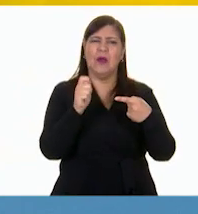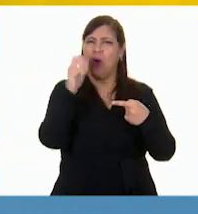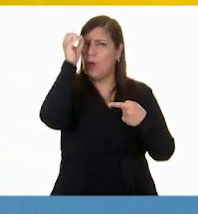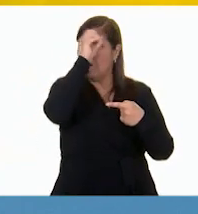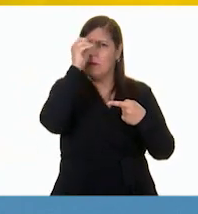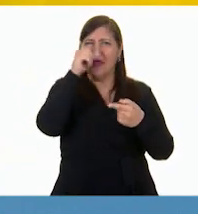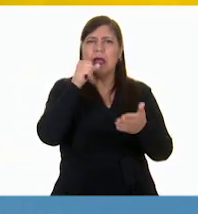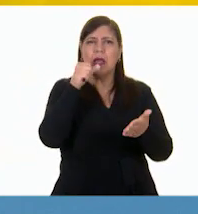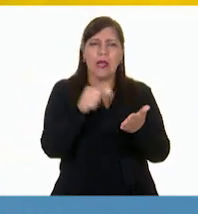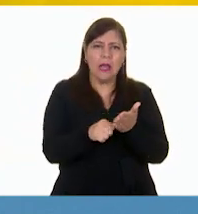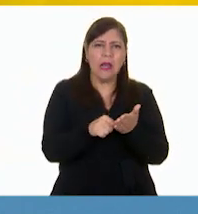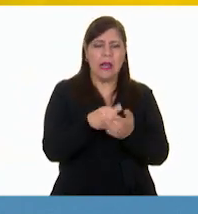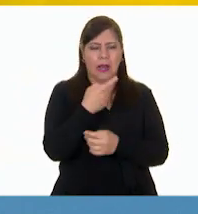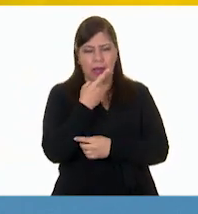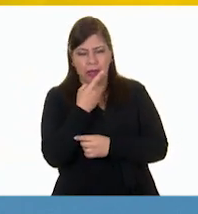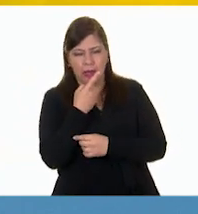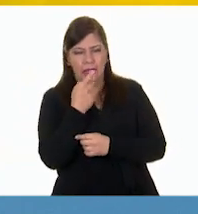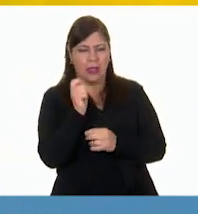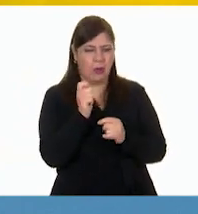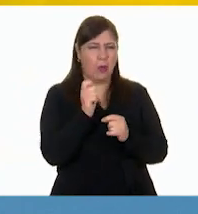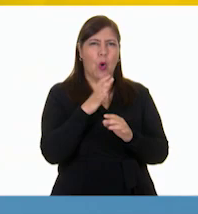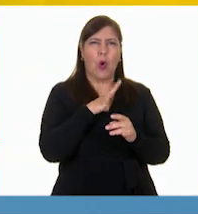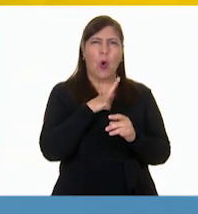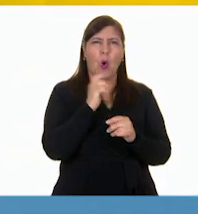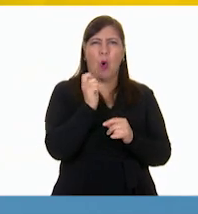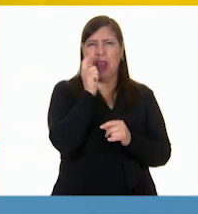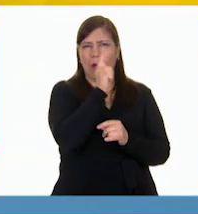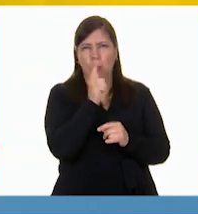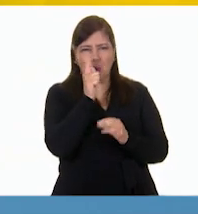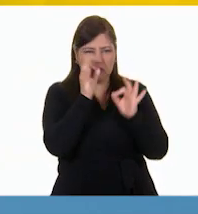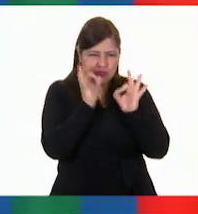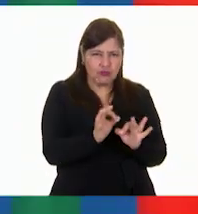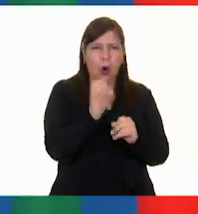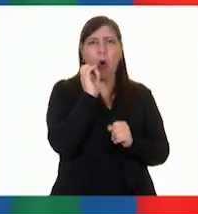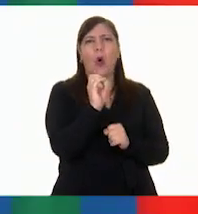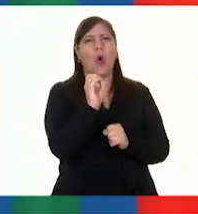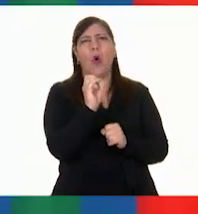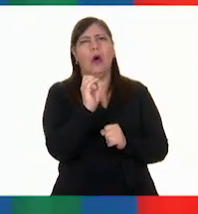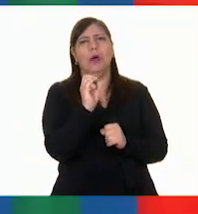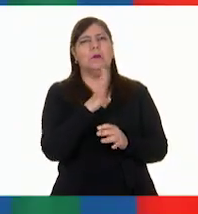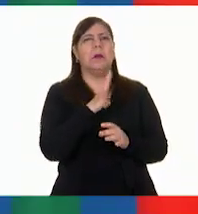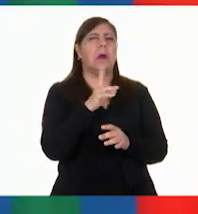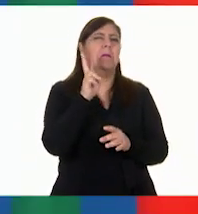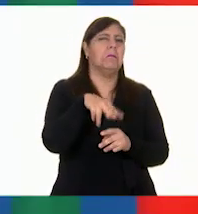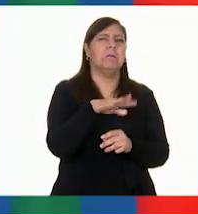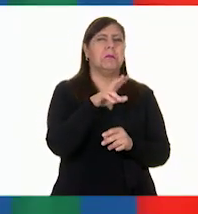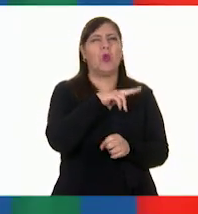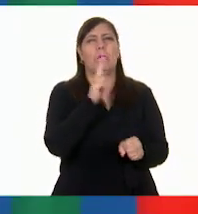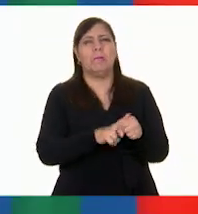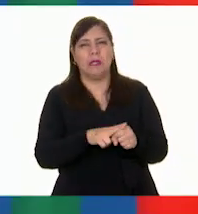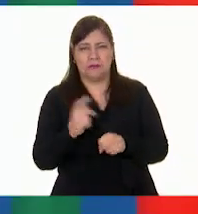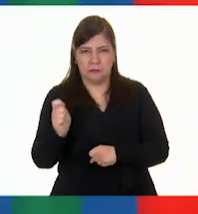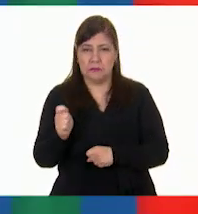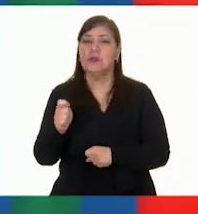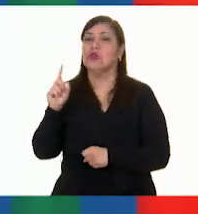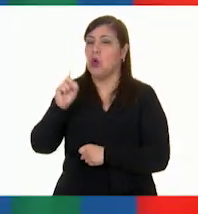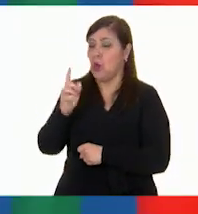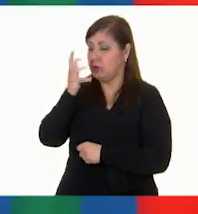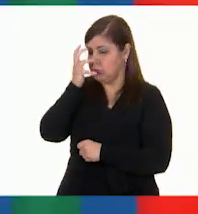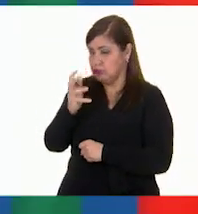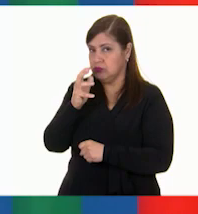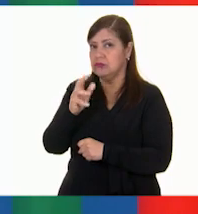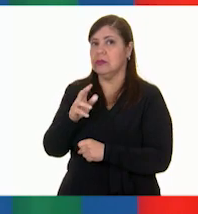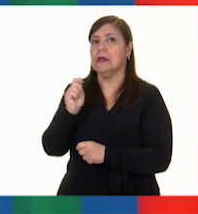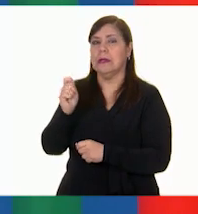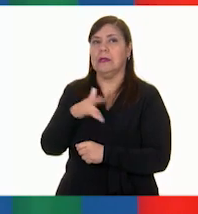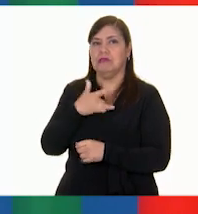un lenguaje formal o informal? ¿Y por qué lo consideran así? Yo sé. Formal, Gaby, porque está dirigida